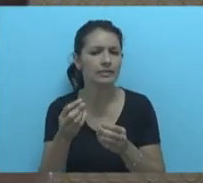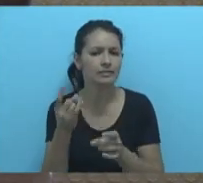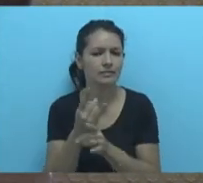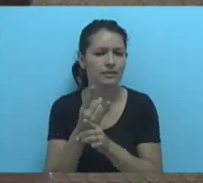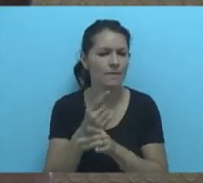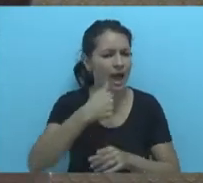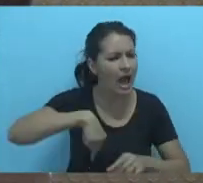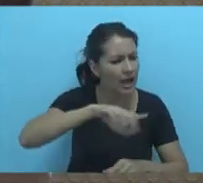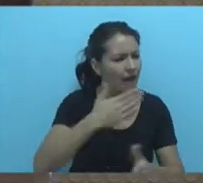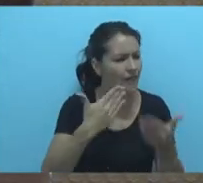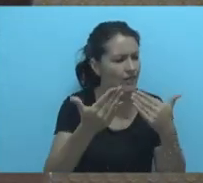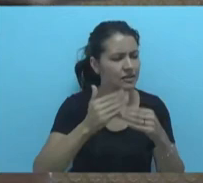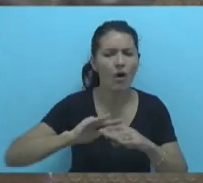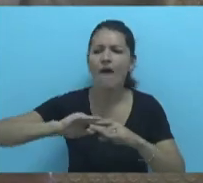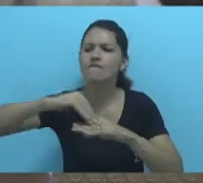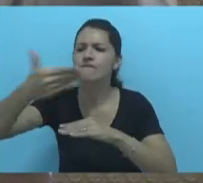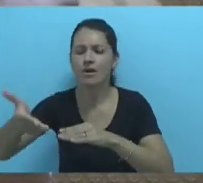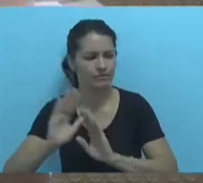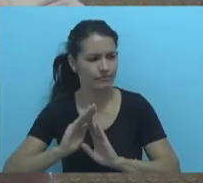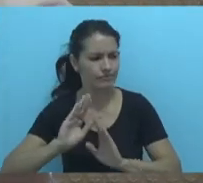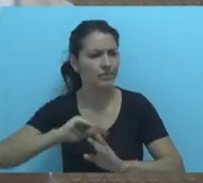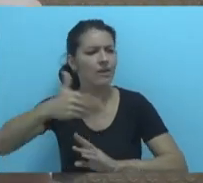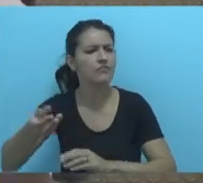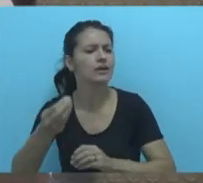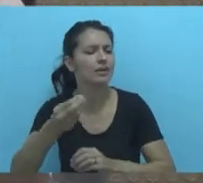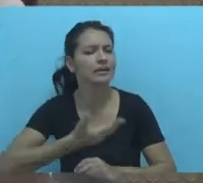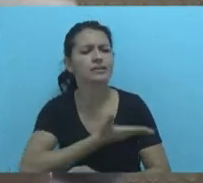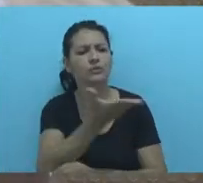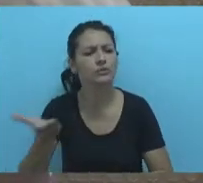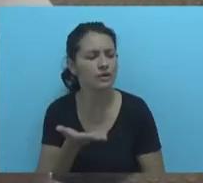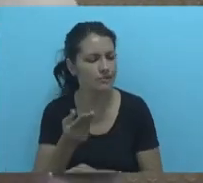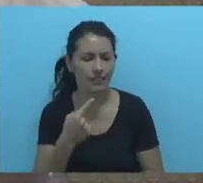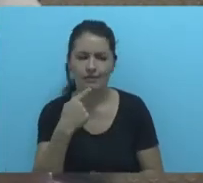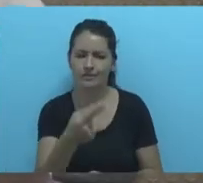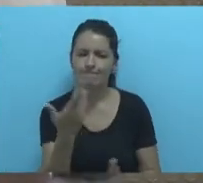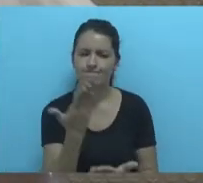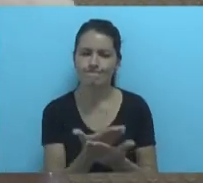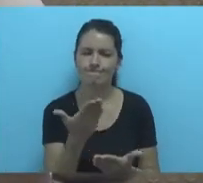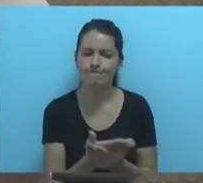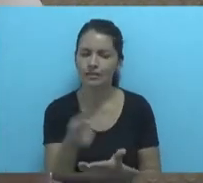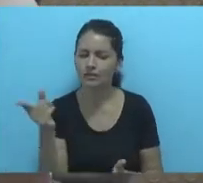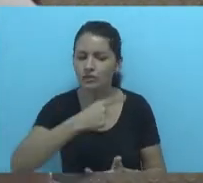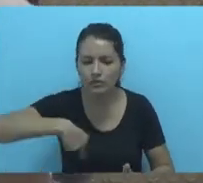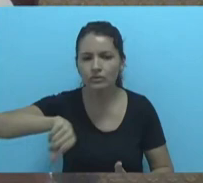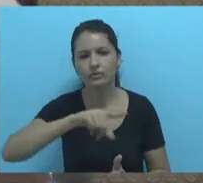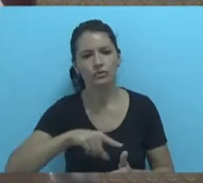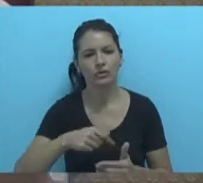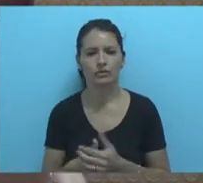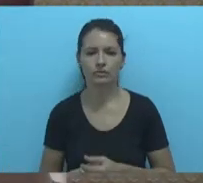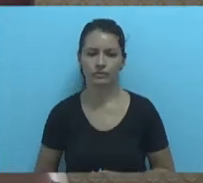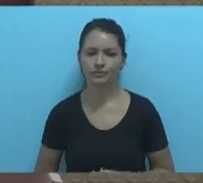tiene repercusión en el afuera, y el afuera algún día nos va a hacer sentir el fenomenal desprecio de lo que significa, entre